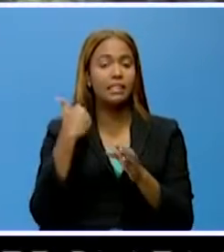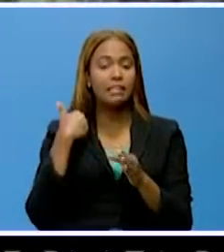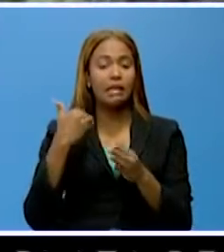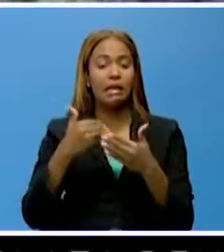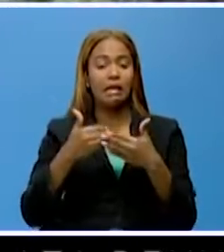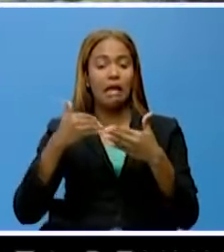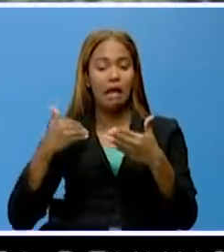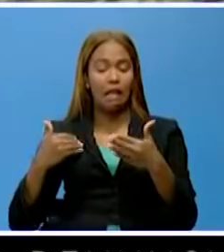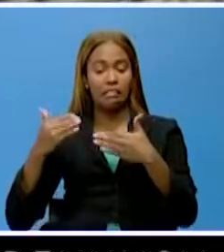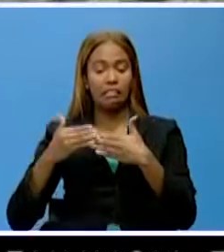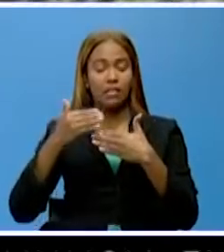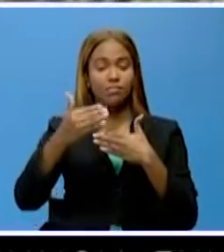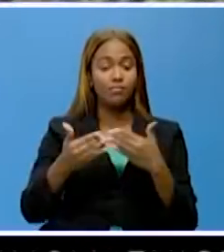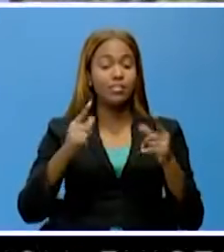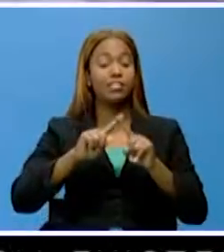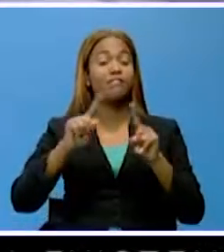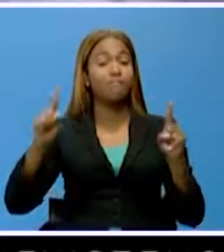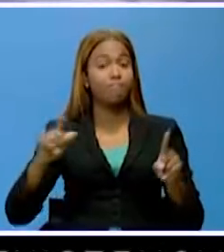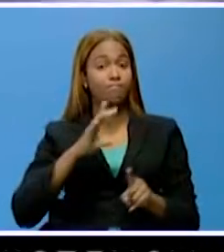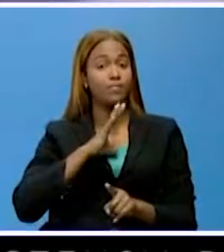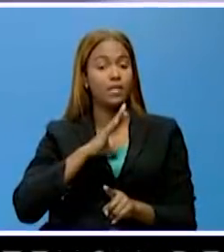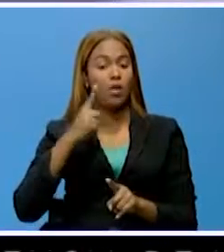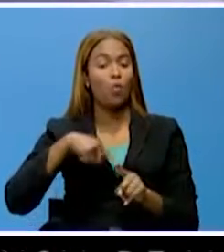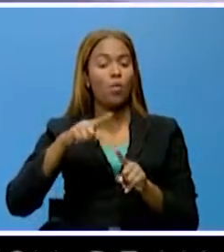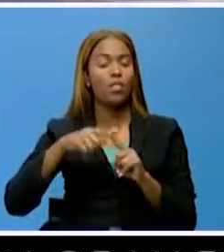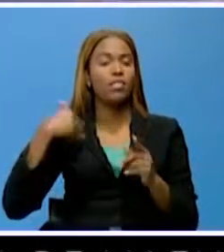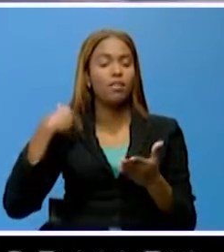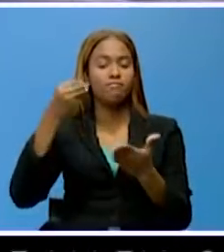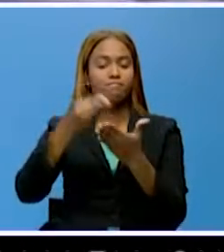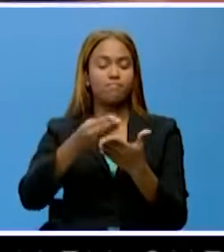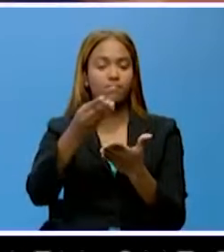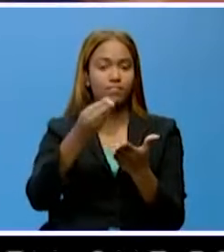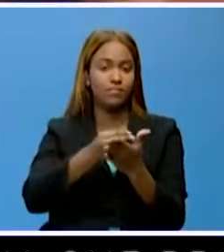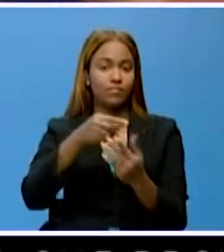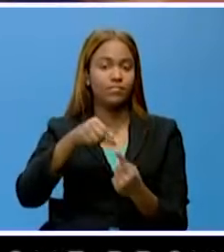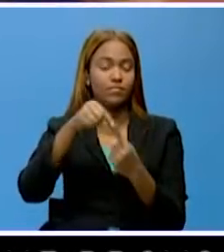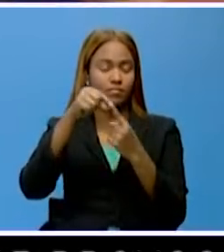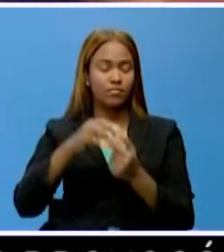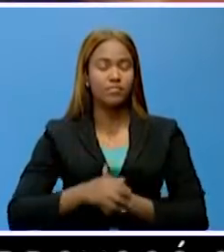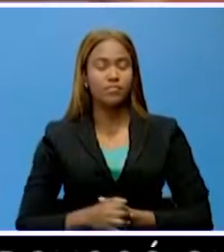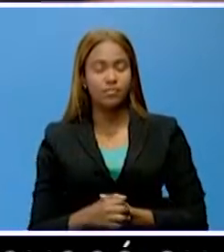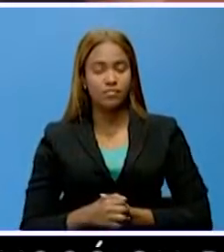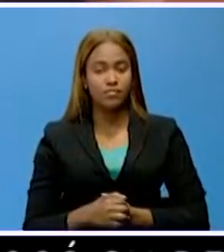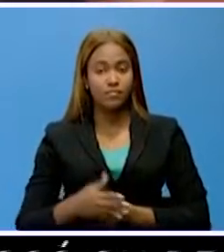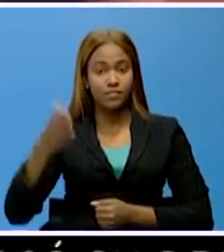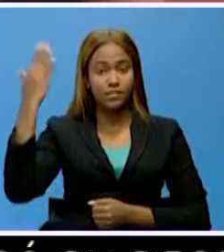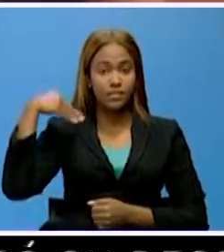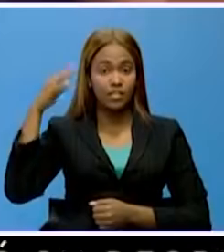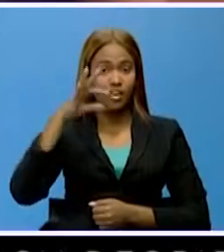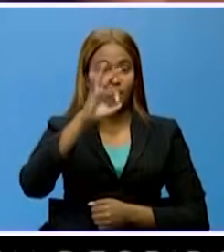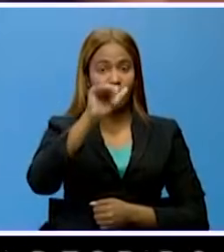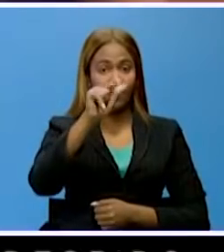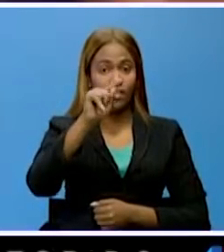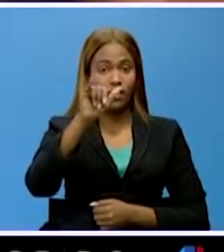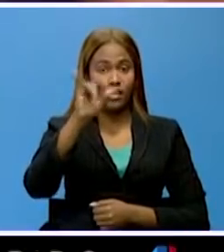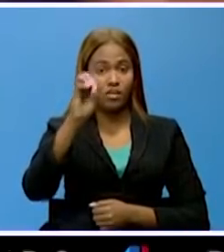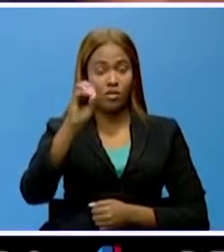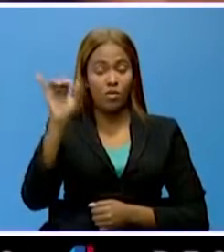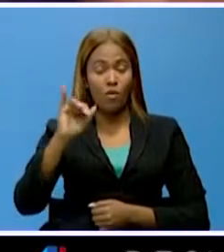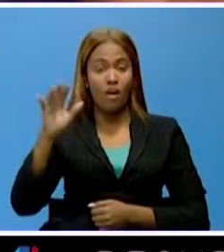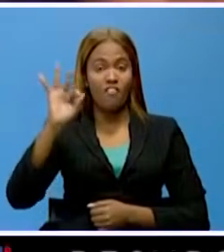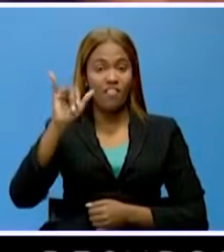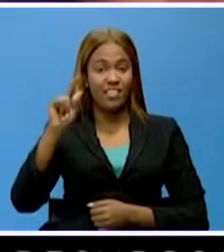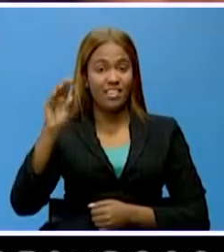un antes y un después de la llegada de esos fondos especiales. De lo que era Fantino antes y el Fantino